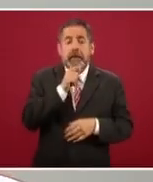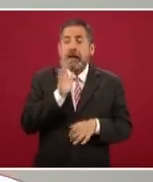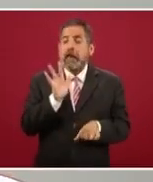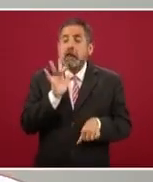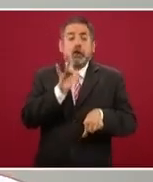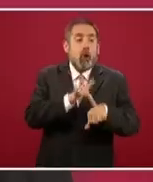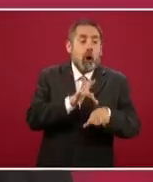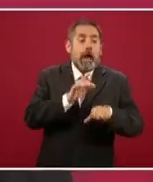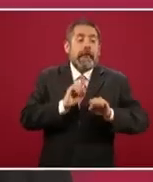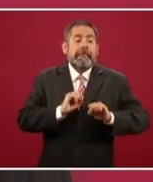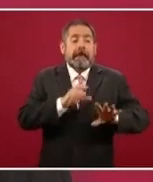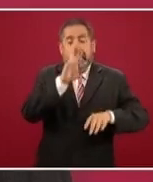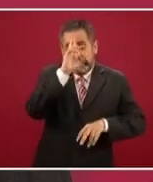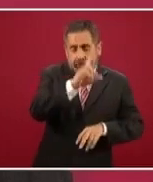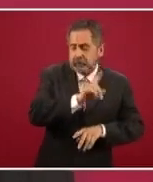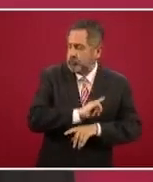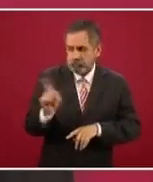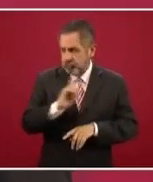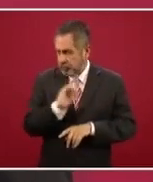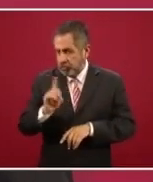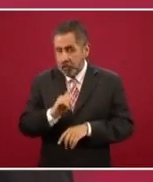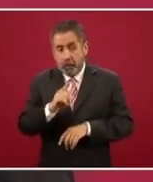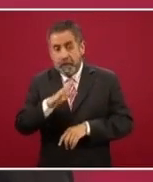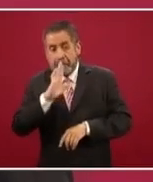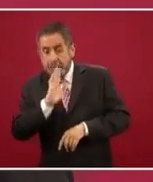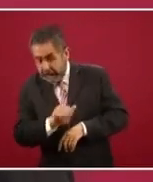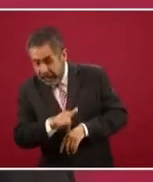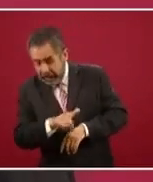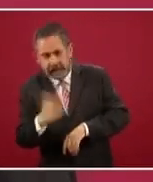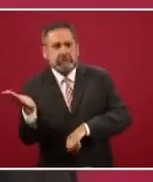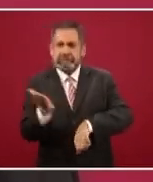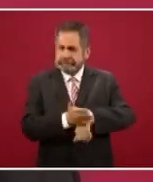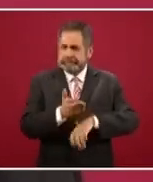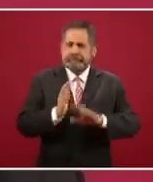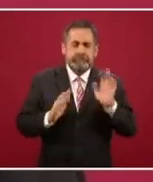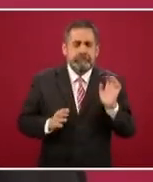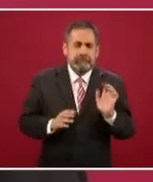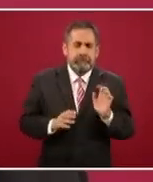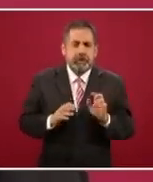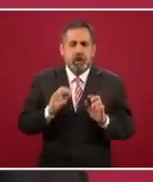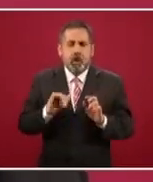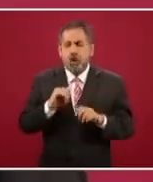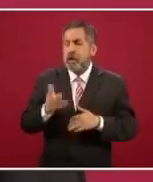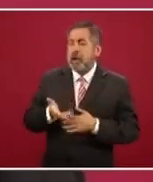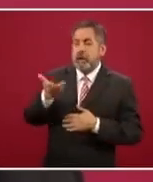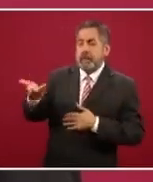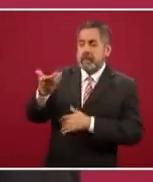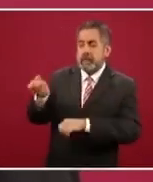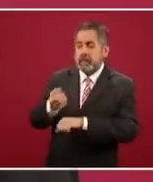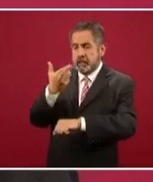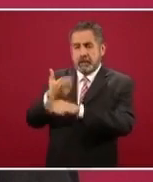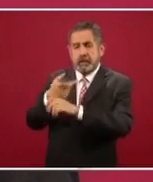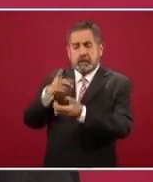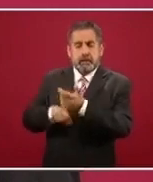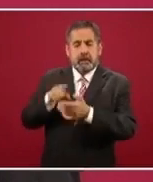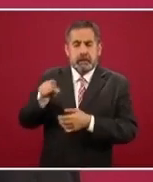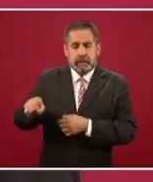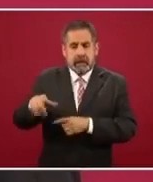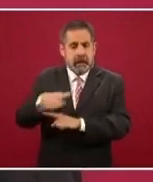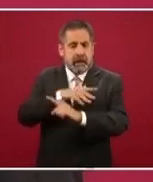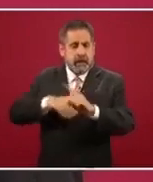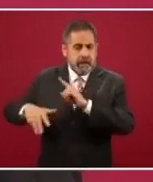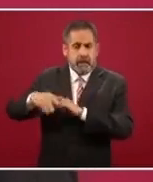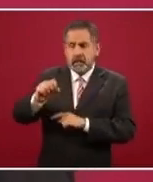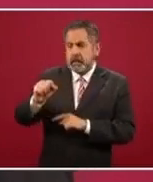al intocable. O sea, y sí, vamos a pedirle a la Secretaría de Medio